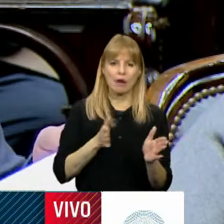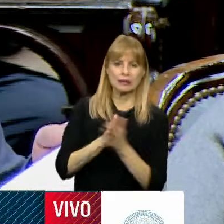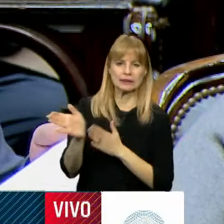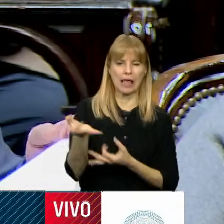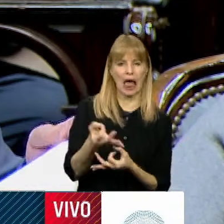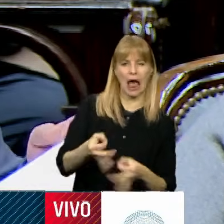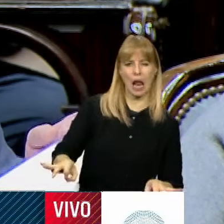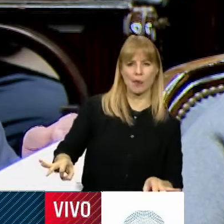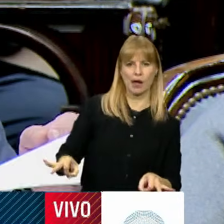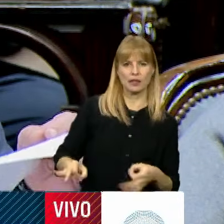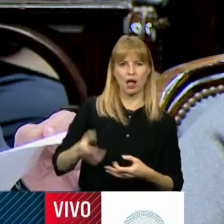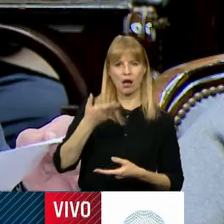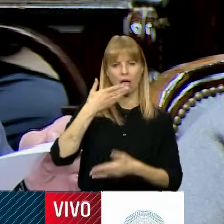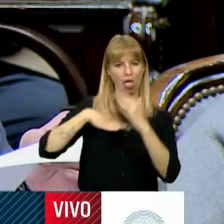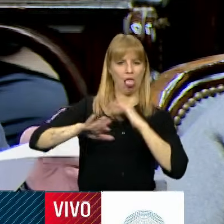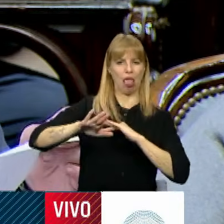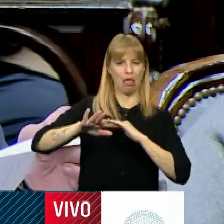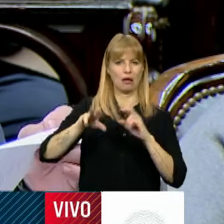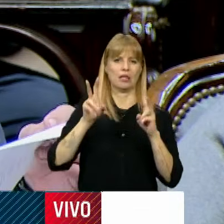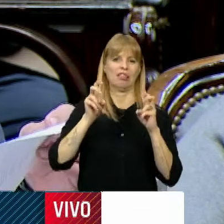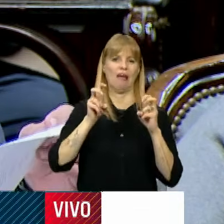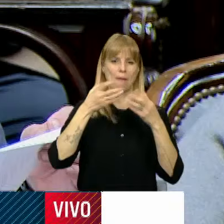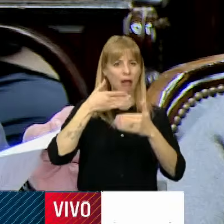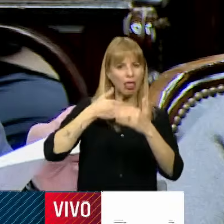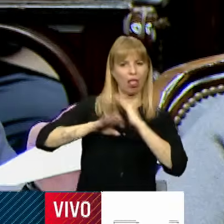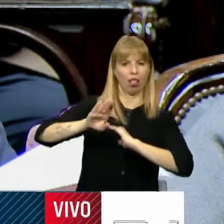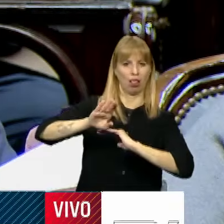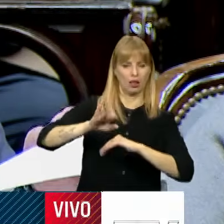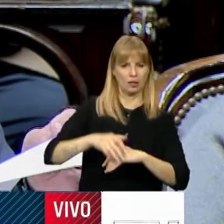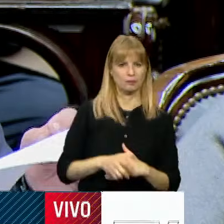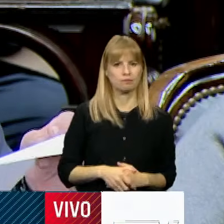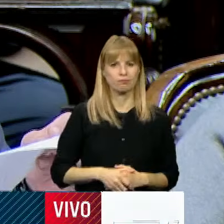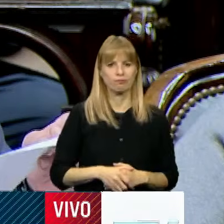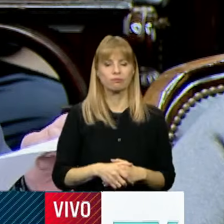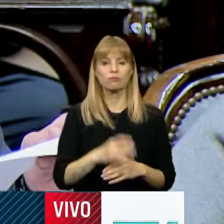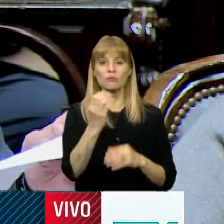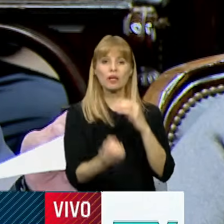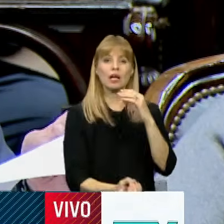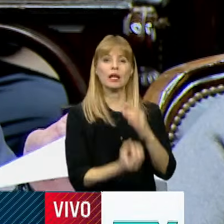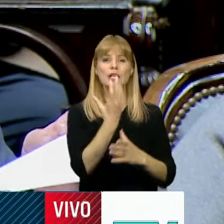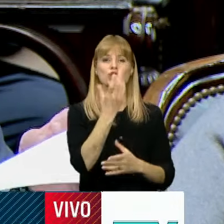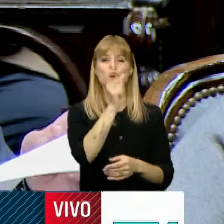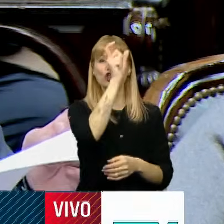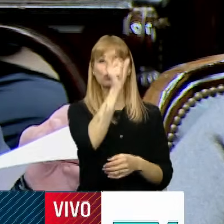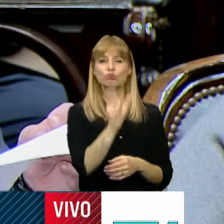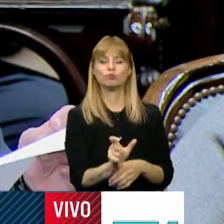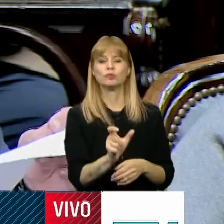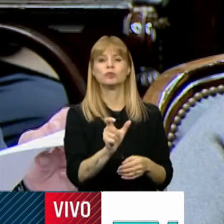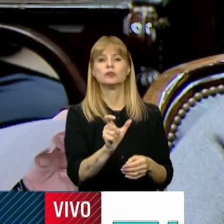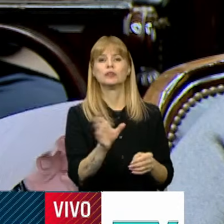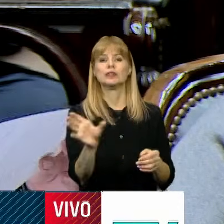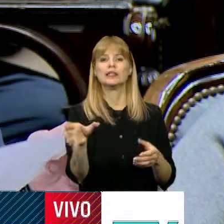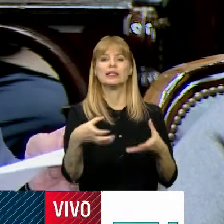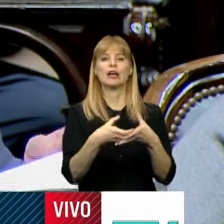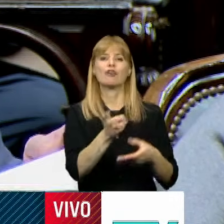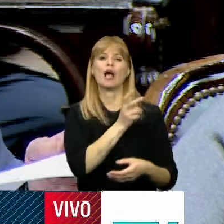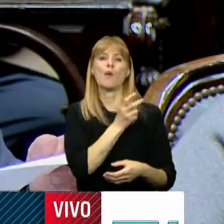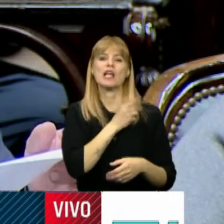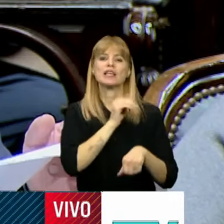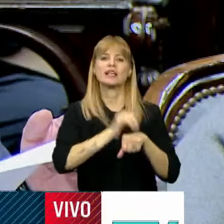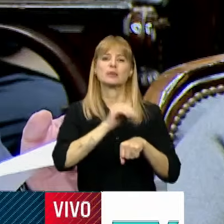Miren, permítame un minuto, presidente. La creación de la figura del jefe de gabinete con responsabilidad